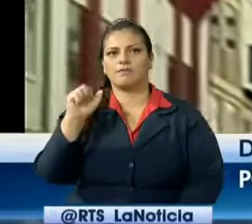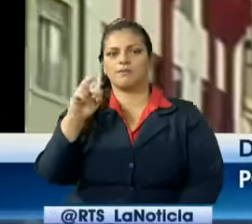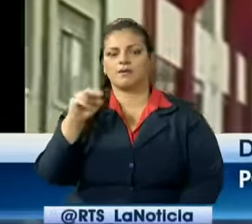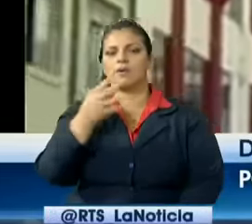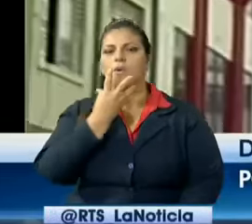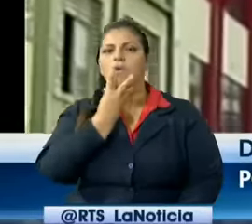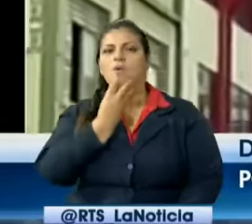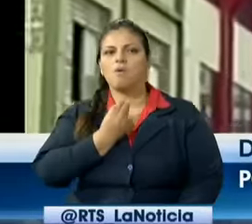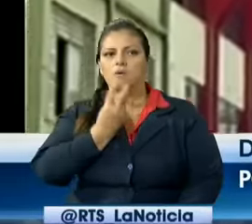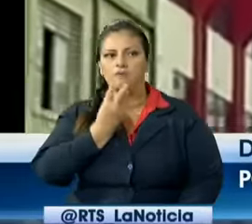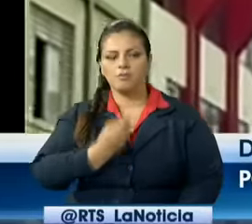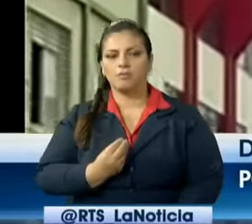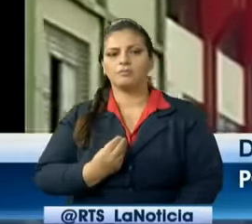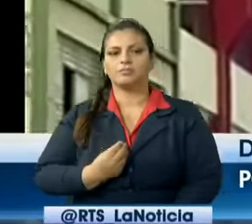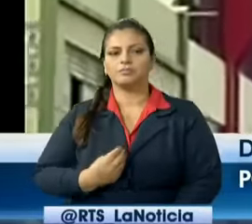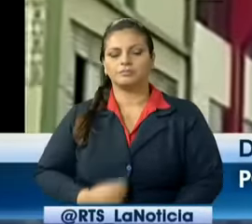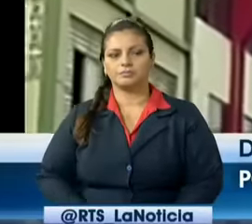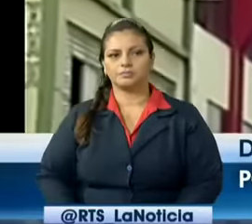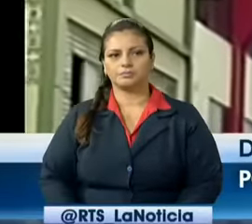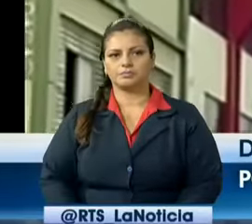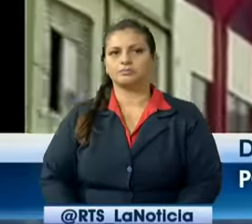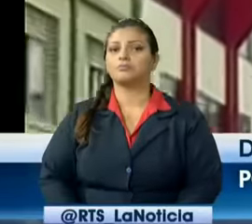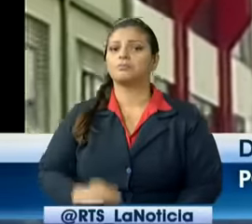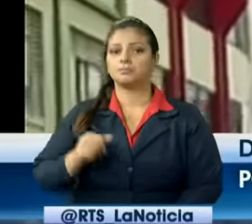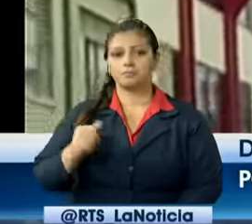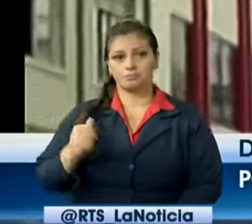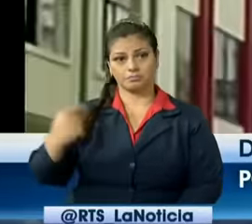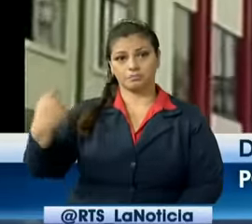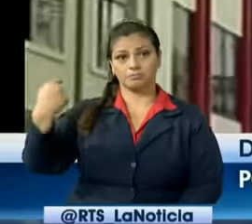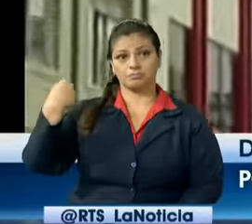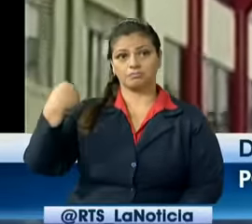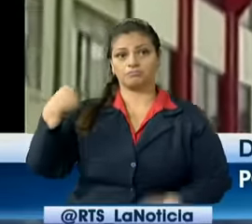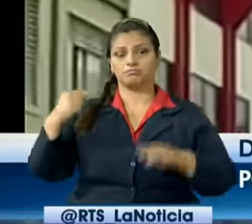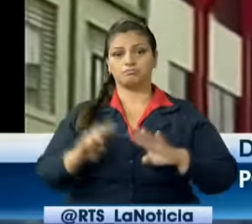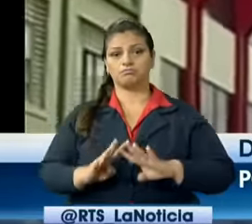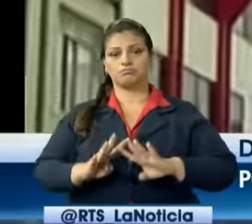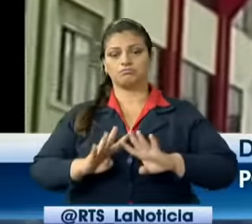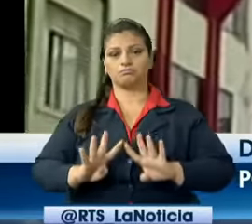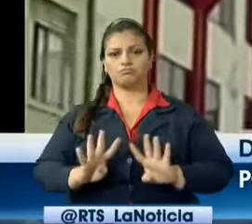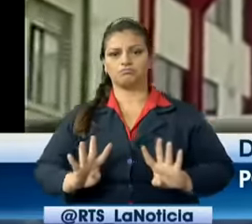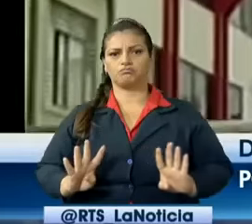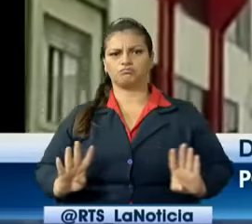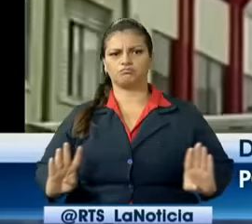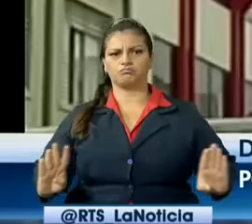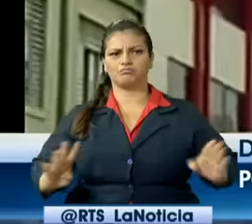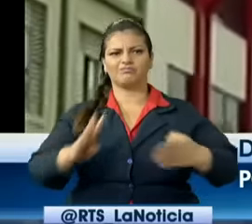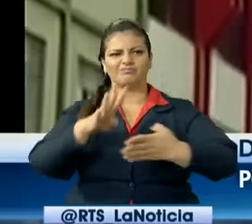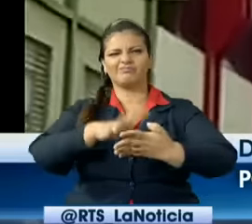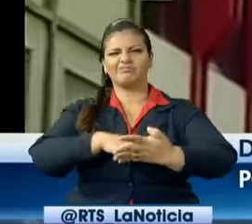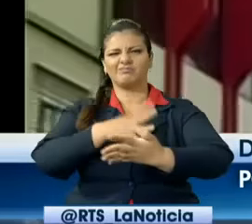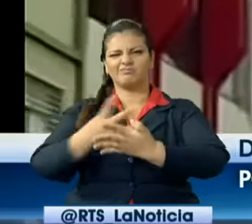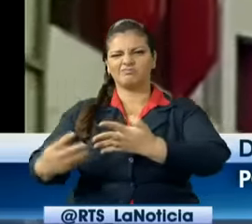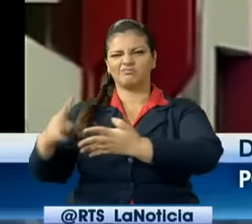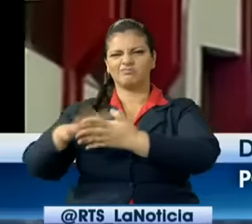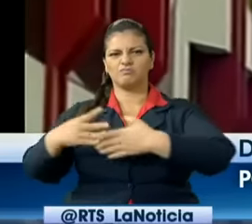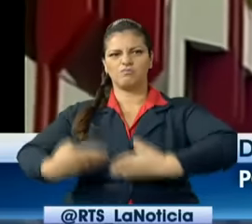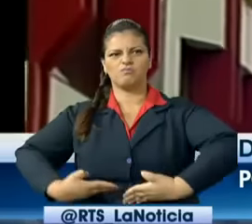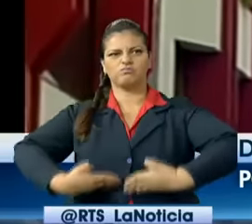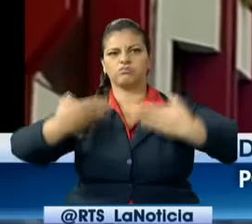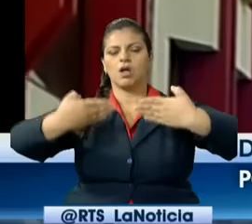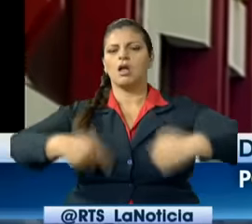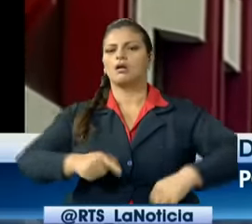de protección que impide el ingreso personal hacia la conocida Zona Cero. Hacia el fondo, como ustedes pueden observar,